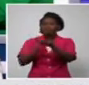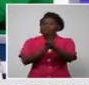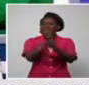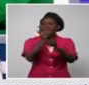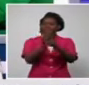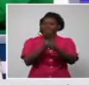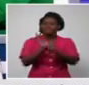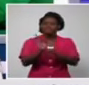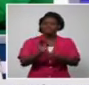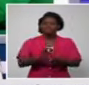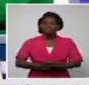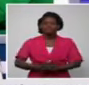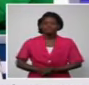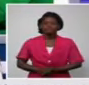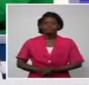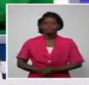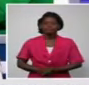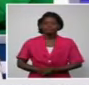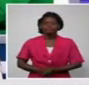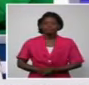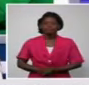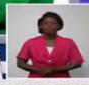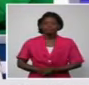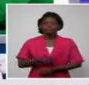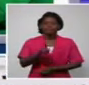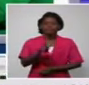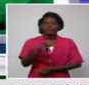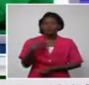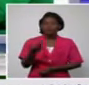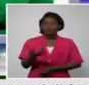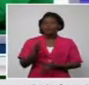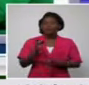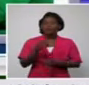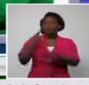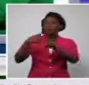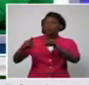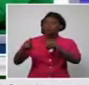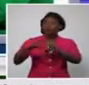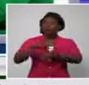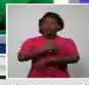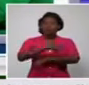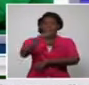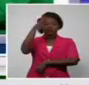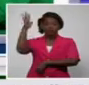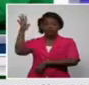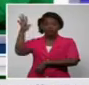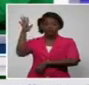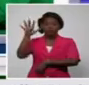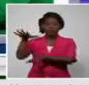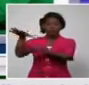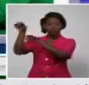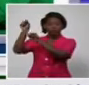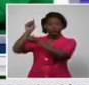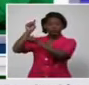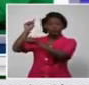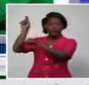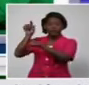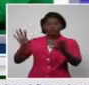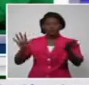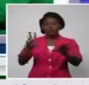y con fuente de infección en el extranjero pues son 12, que como es